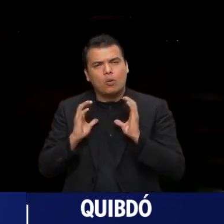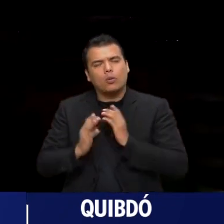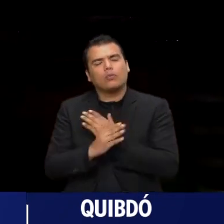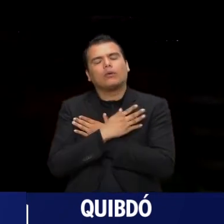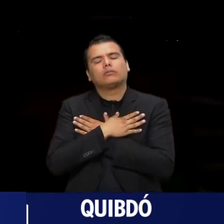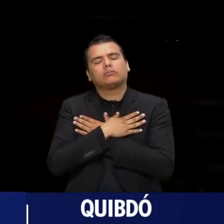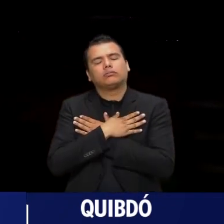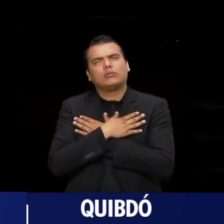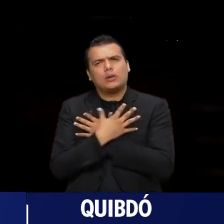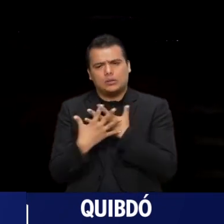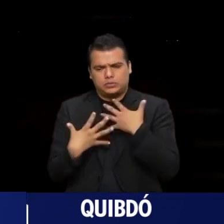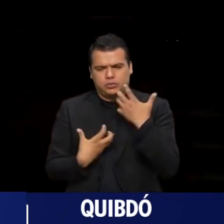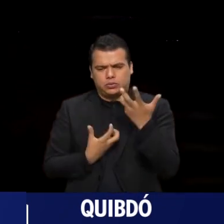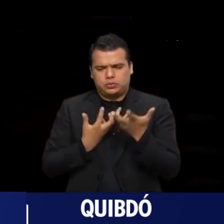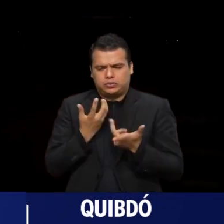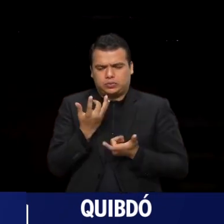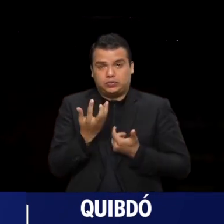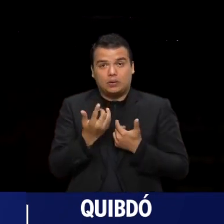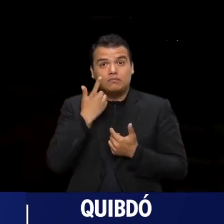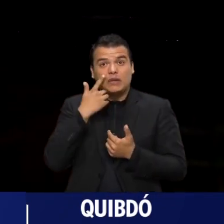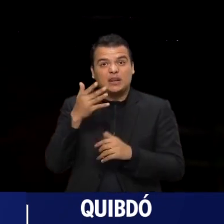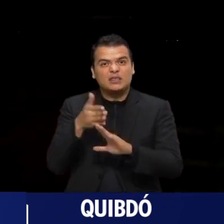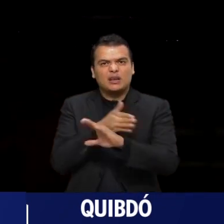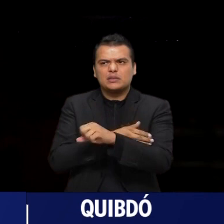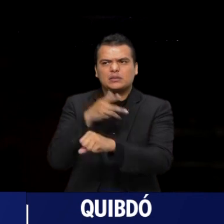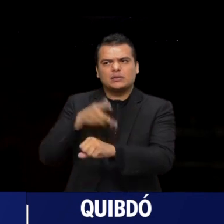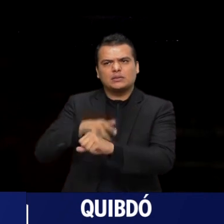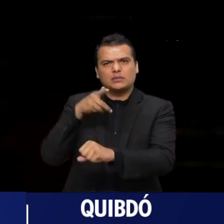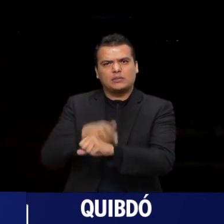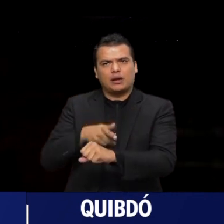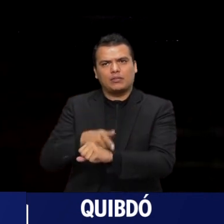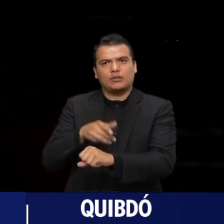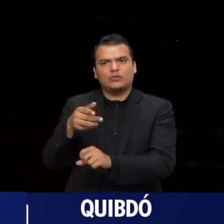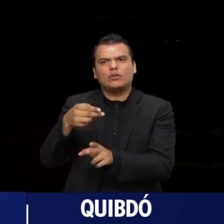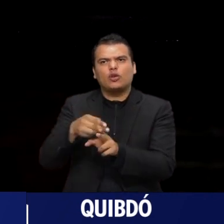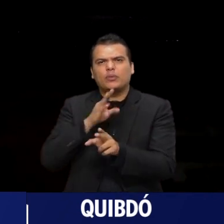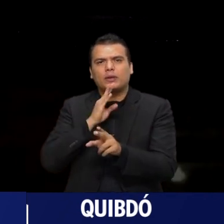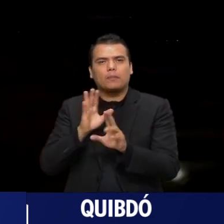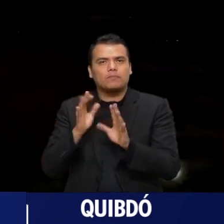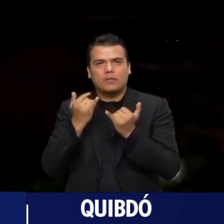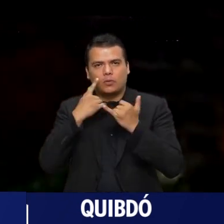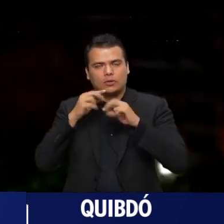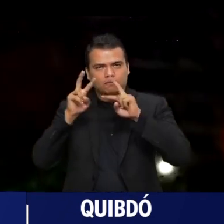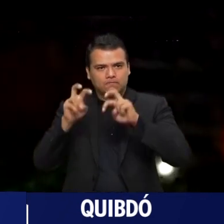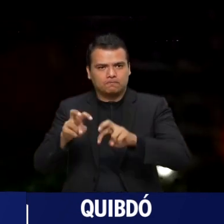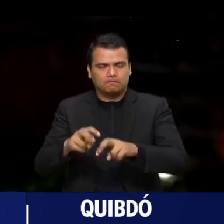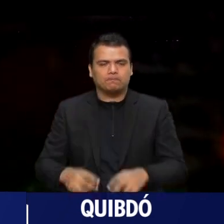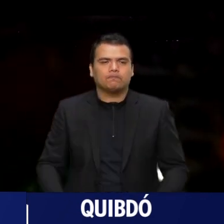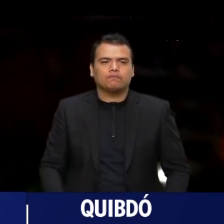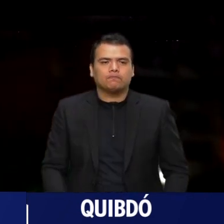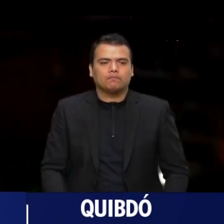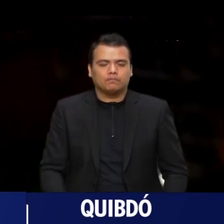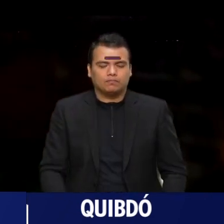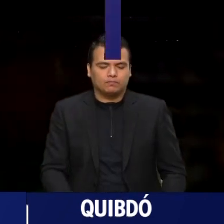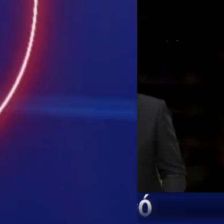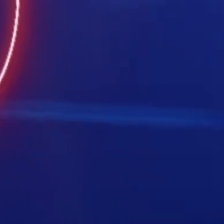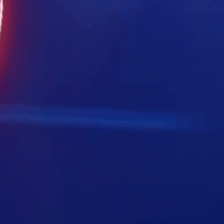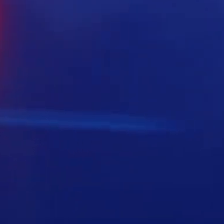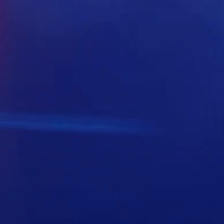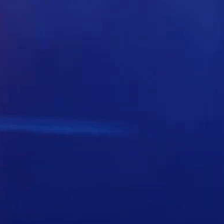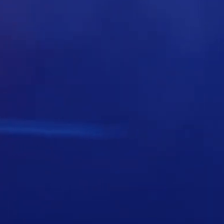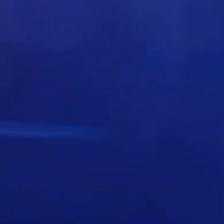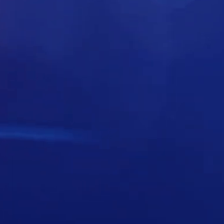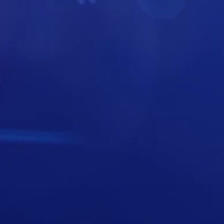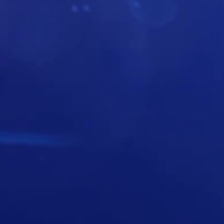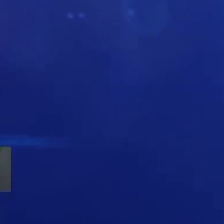ahora, las autoridades no han confirmado la identidad del occiso y continúan con las investigaciones del caso.